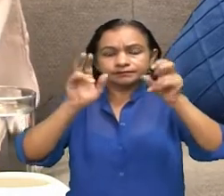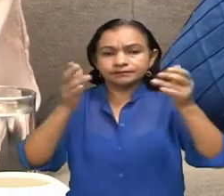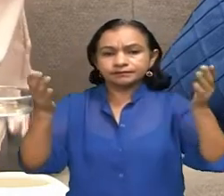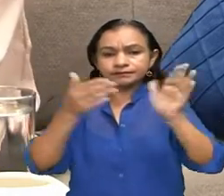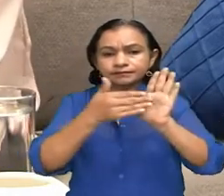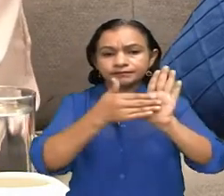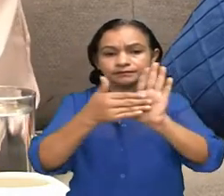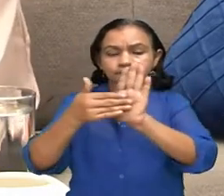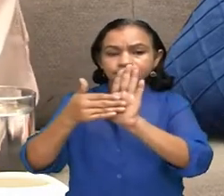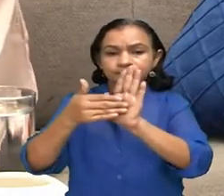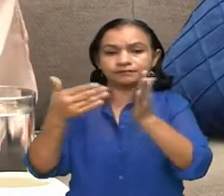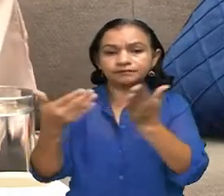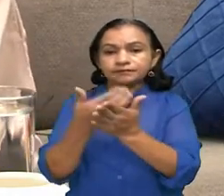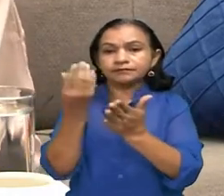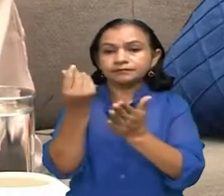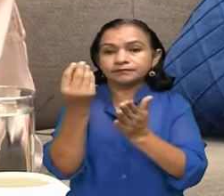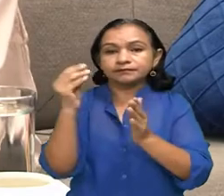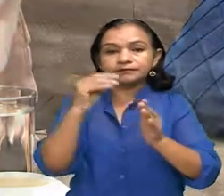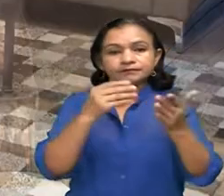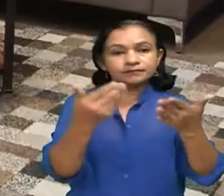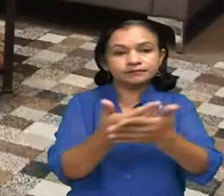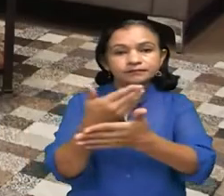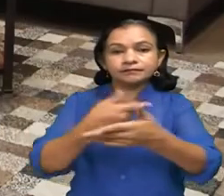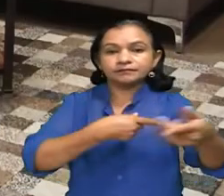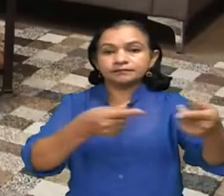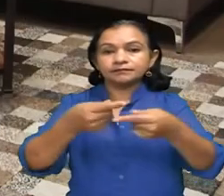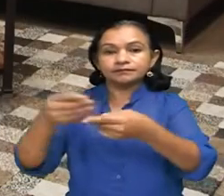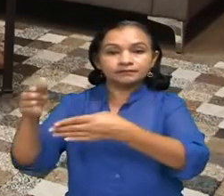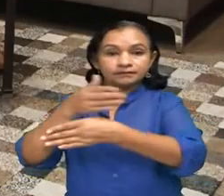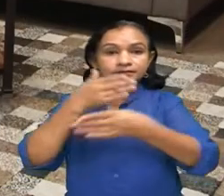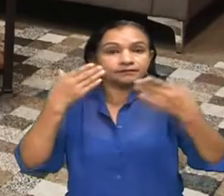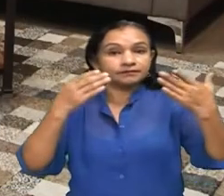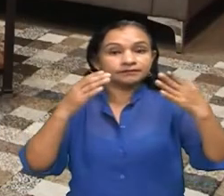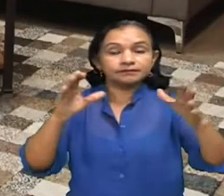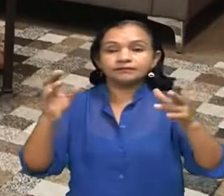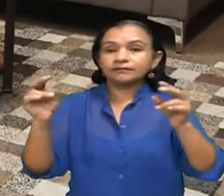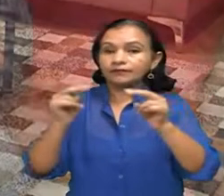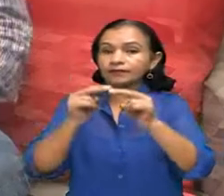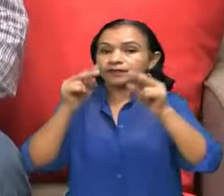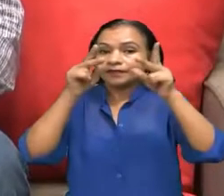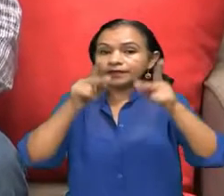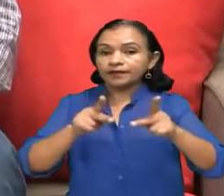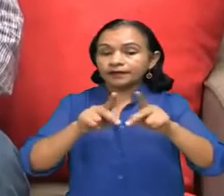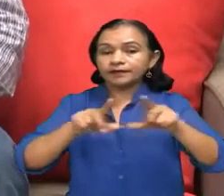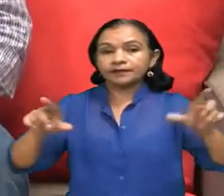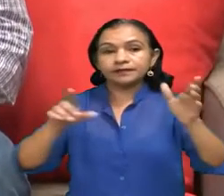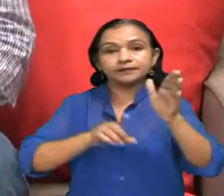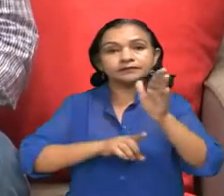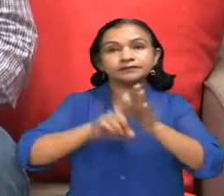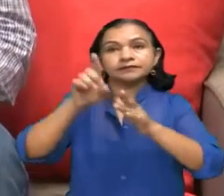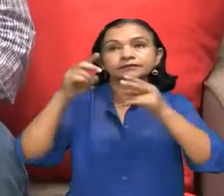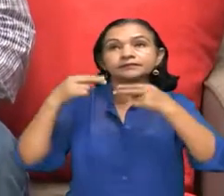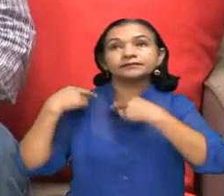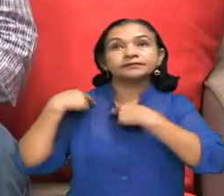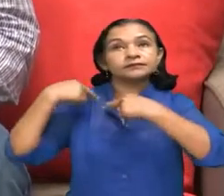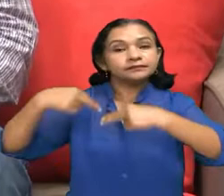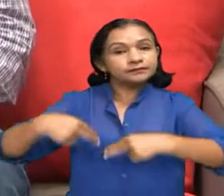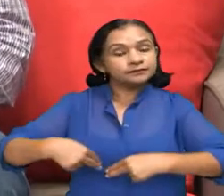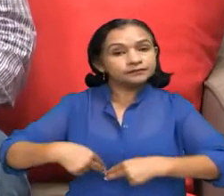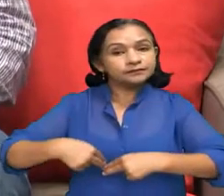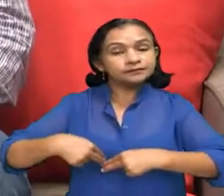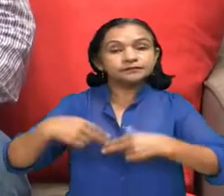de economía creativa. Y sin duda alguna entrelazado directamente con ese plan de desarrollo humano dentro del cual,